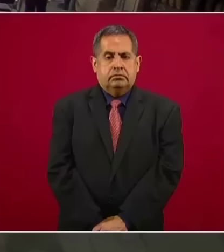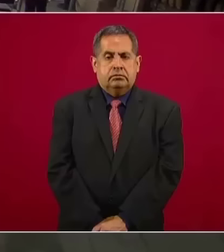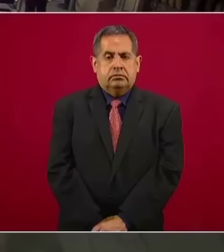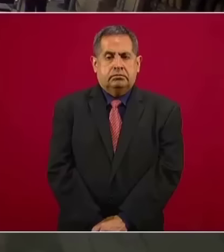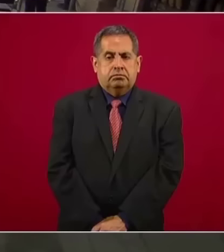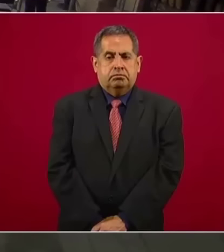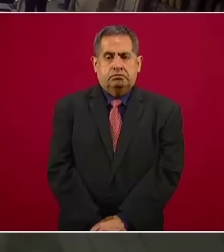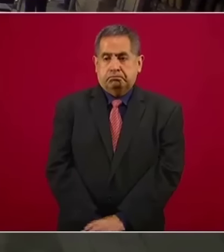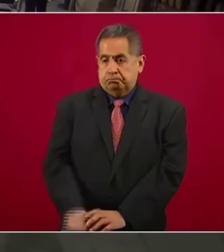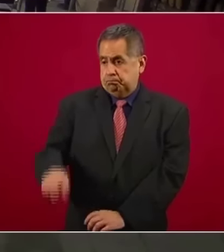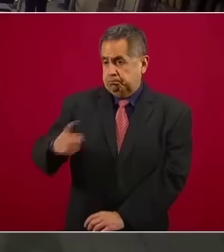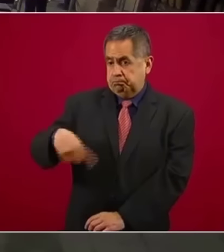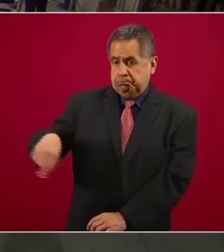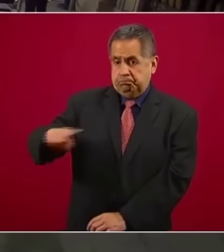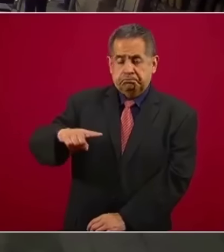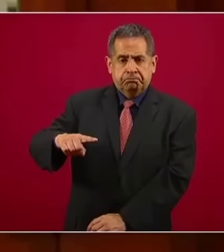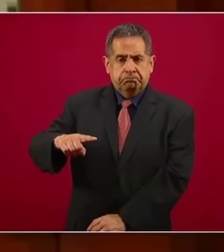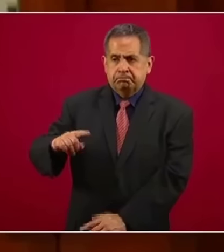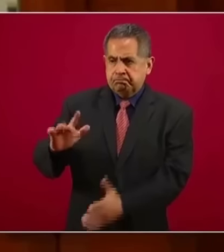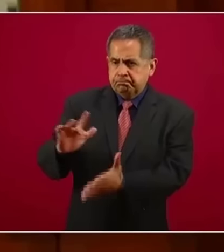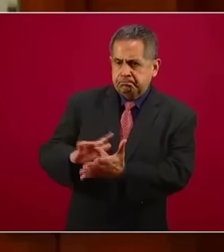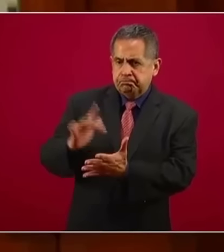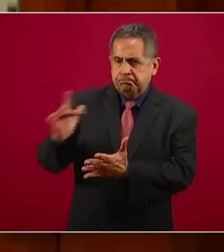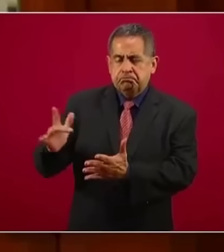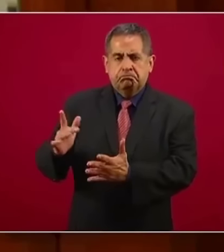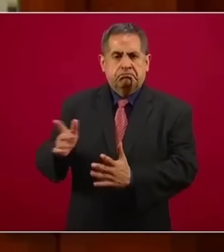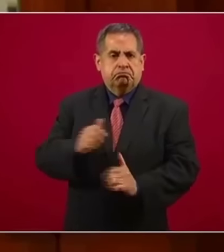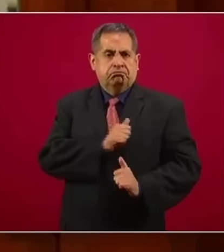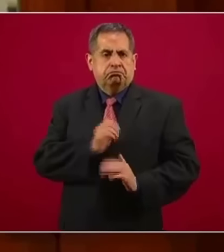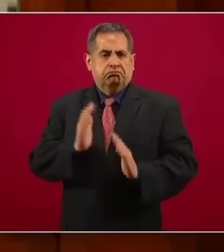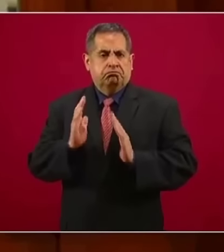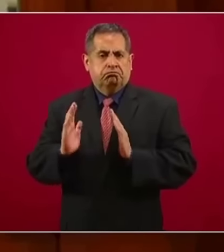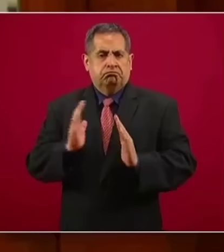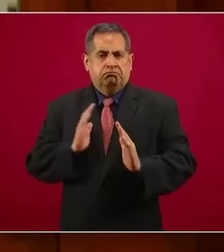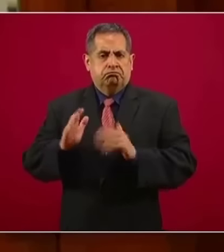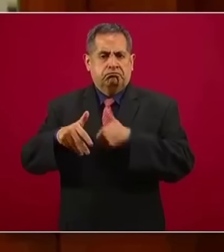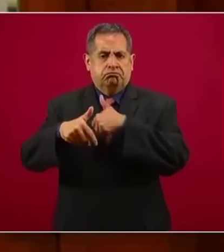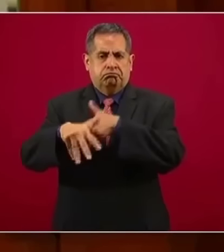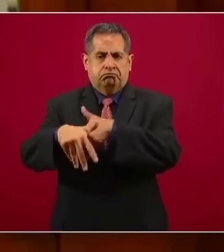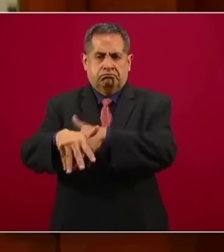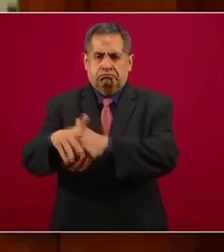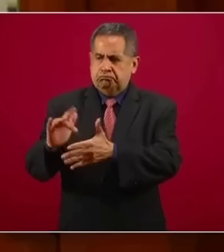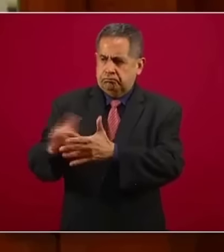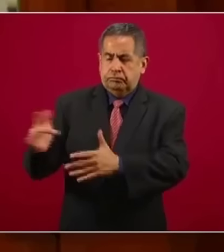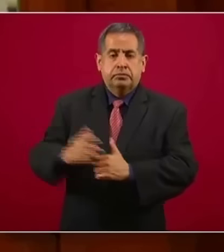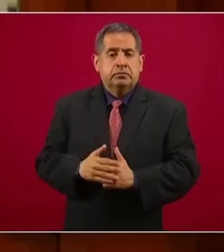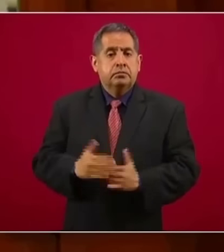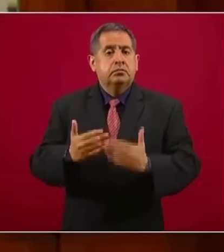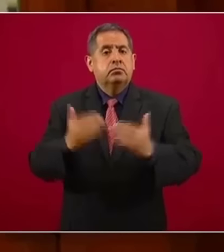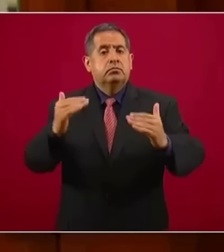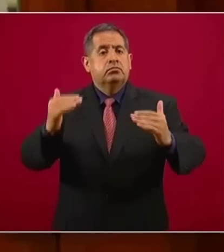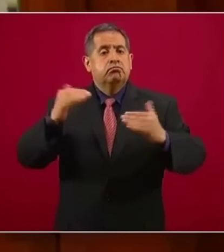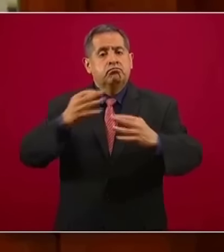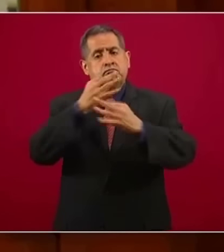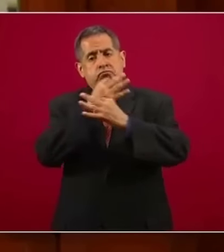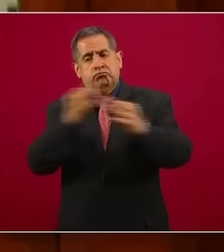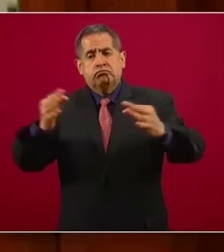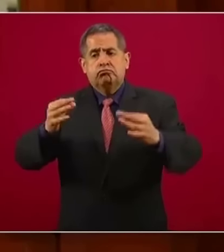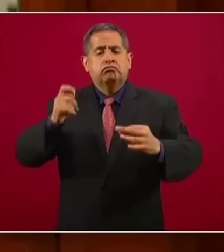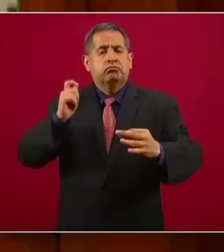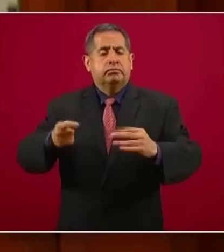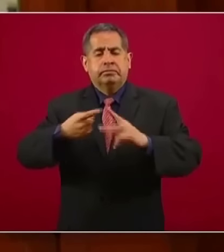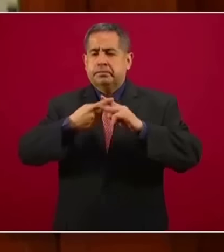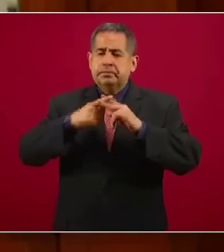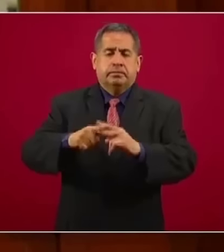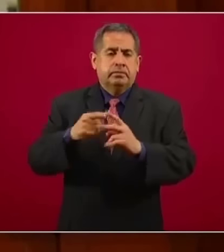Agradecemos la presencia de nuestra escolta. A continuación, escucharemos el mensaje y declaratoria de inicio del